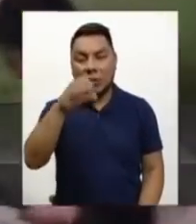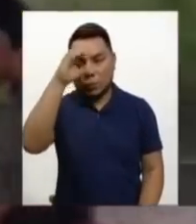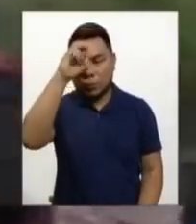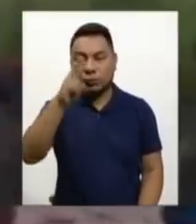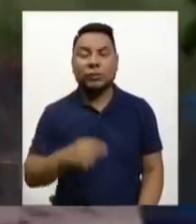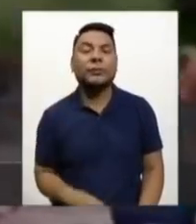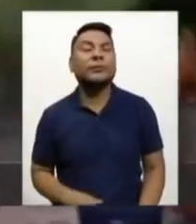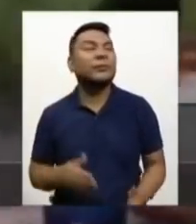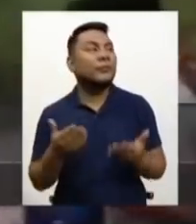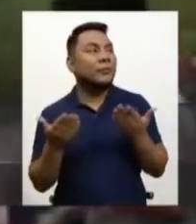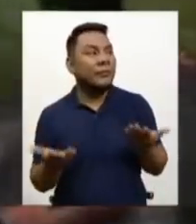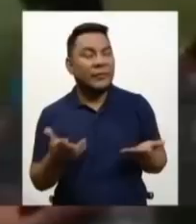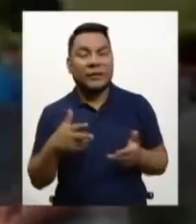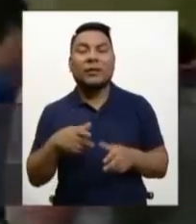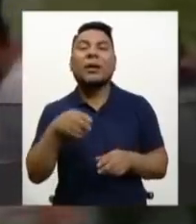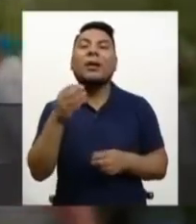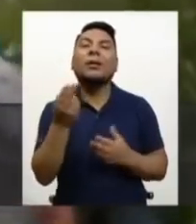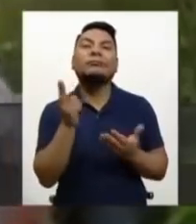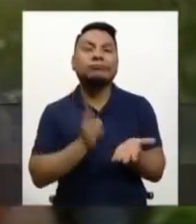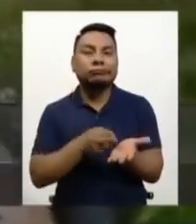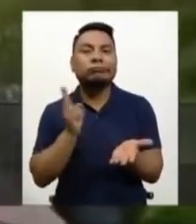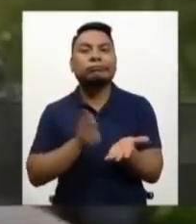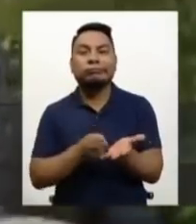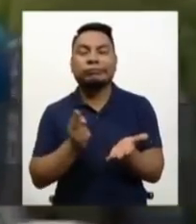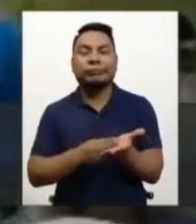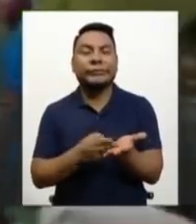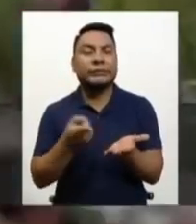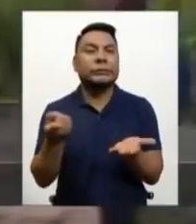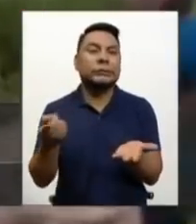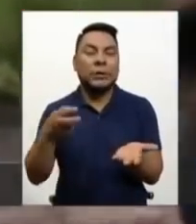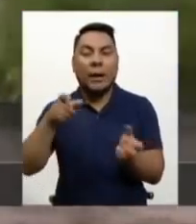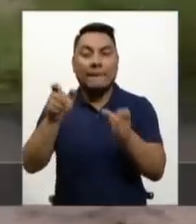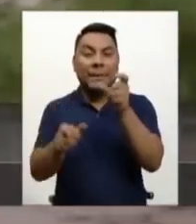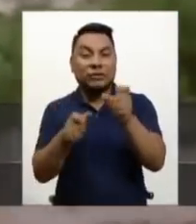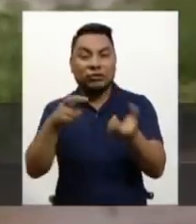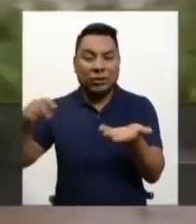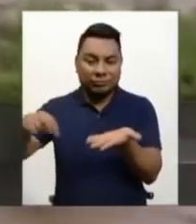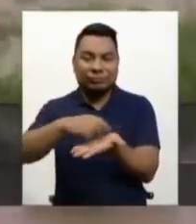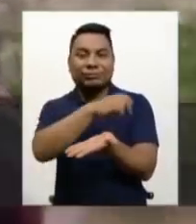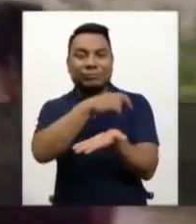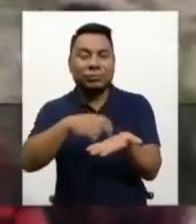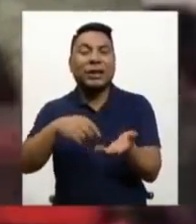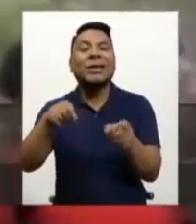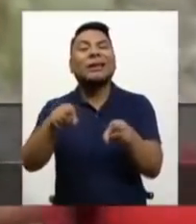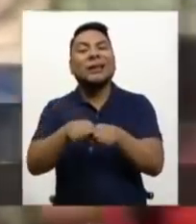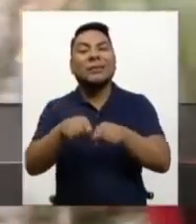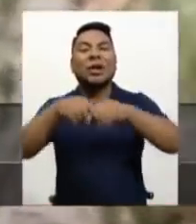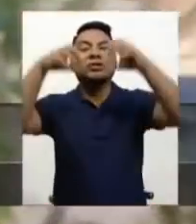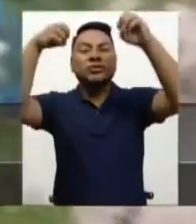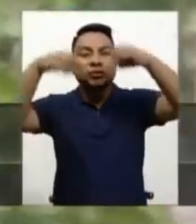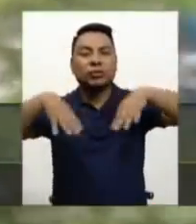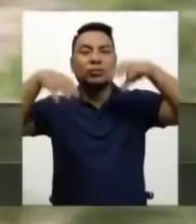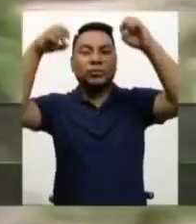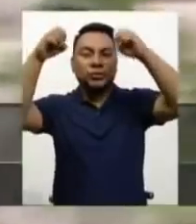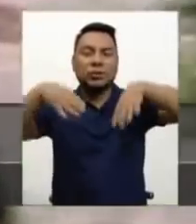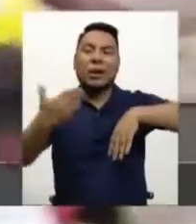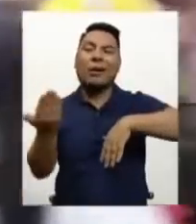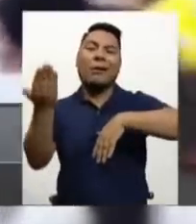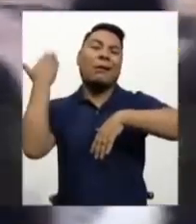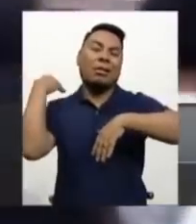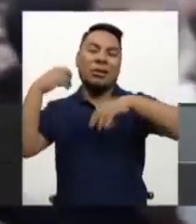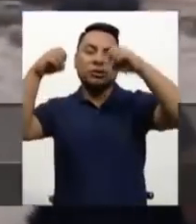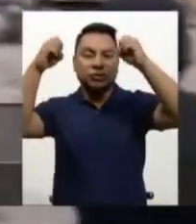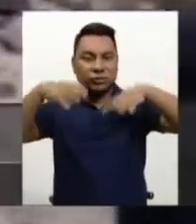crecida inusual que tenemos por las lluvias torrenciales de esa época, había colapsado,